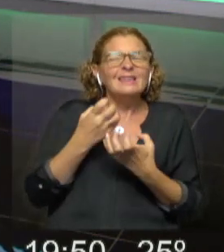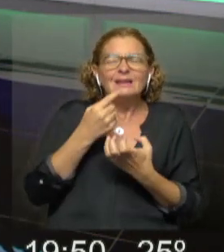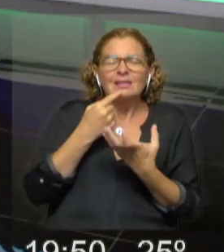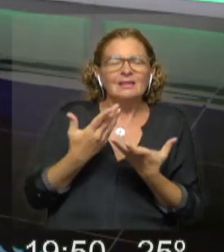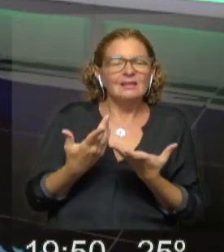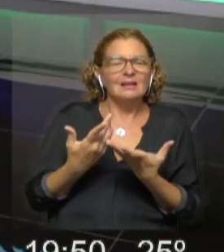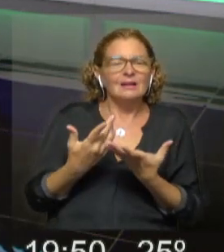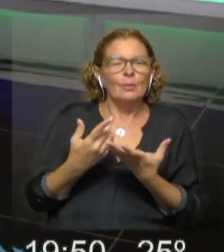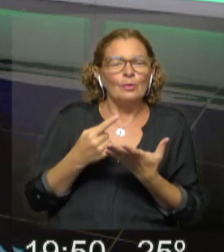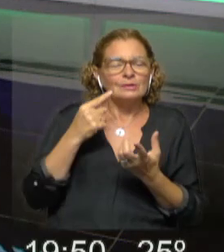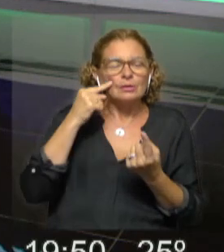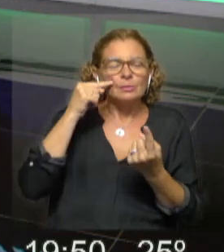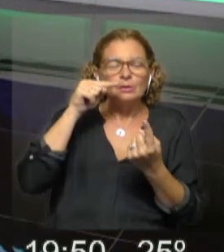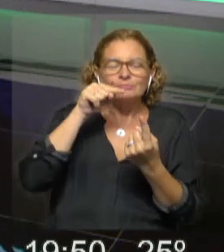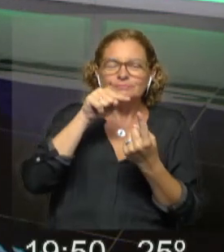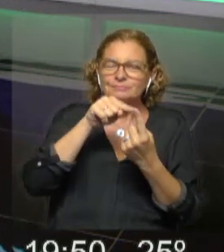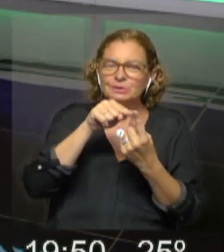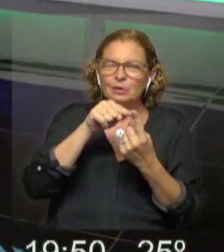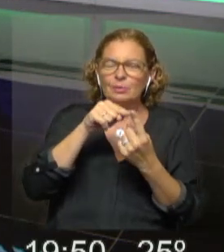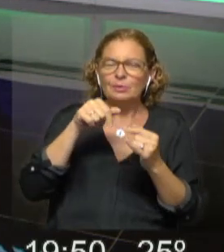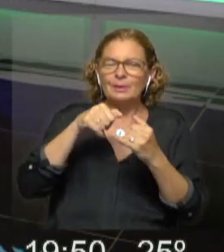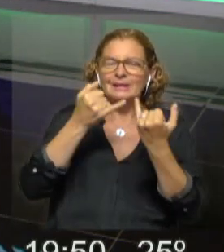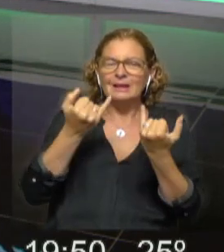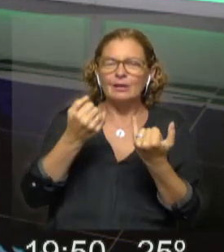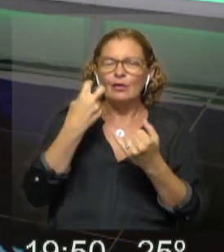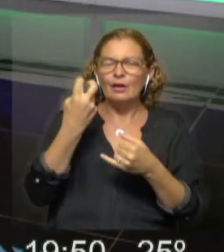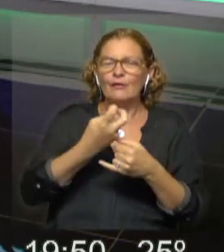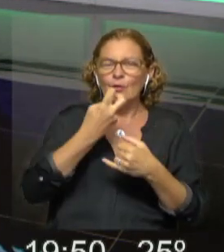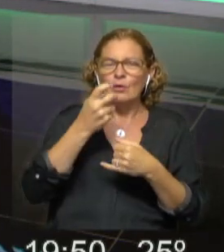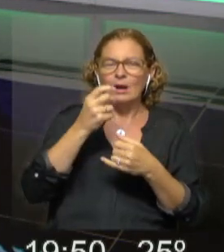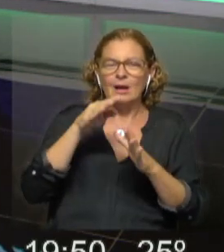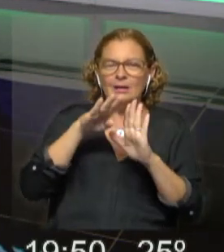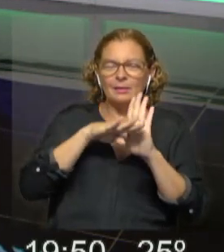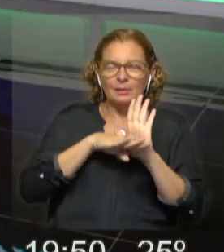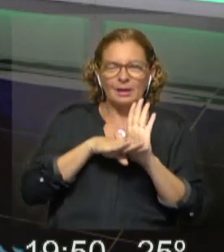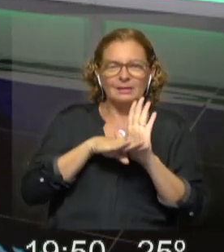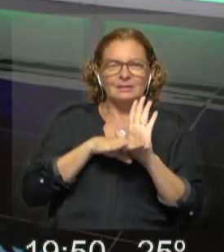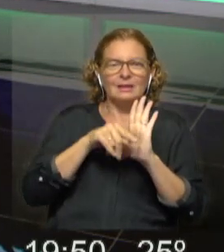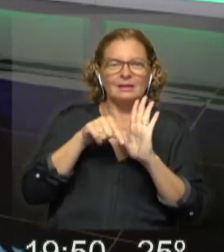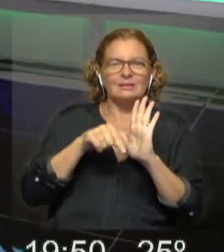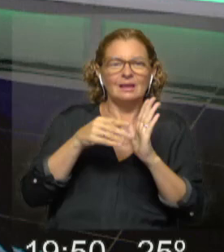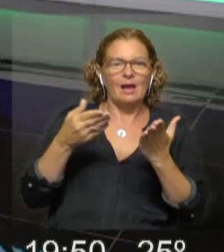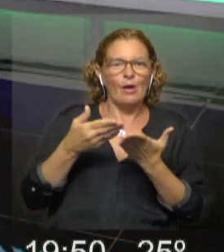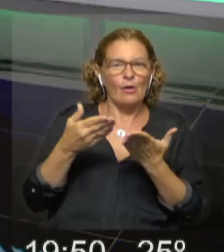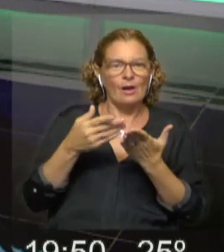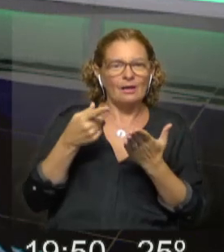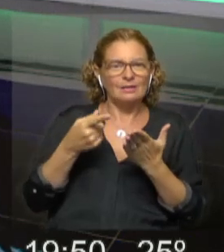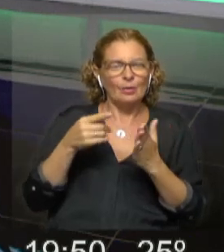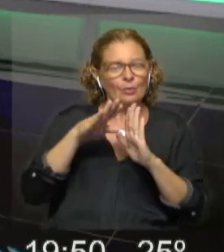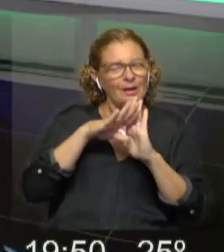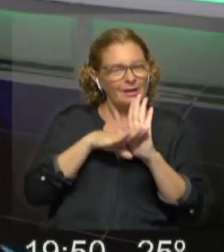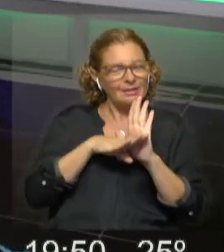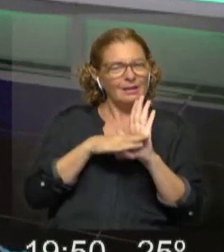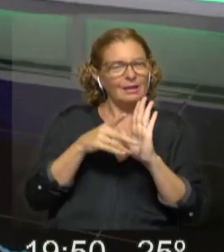está en el centro de este día. Es lo que busca la agenda del lesbianismo en este momento. Esta es una agenda que